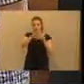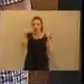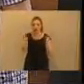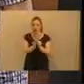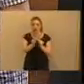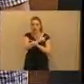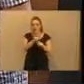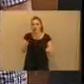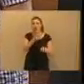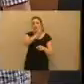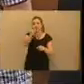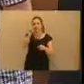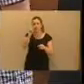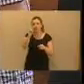los